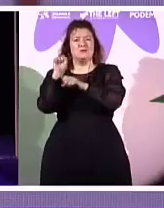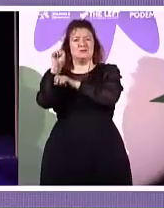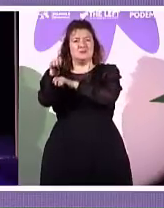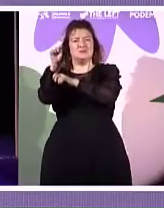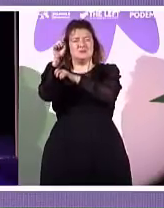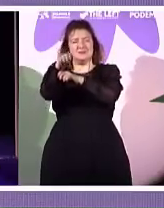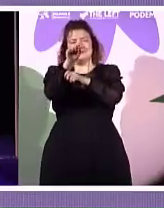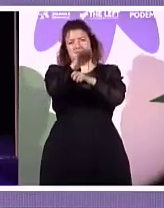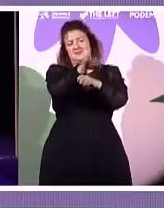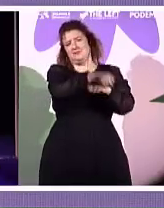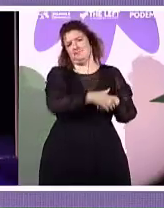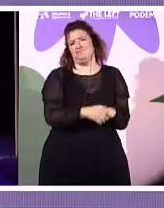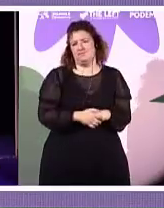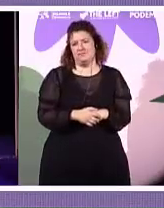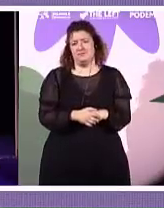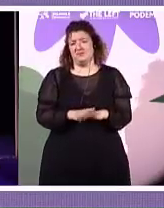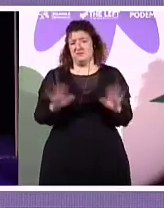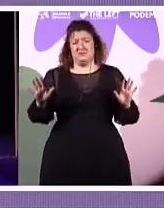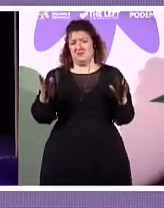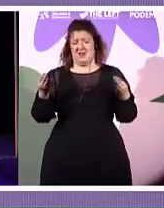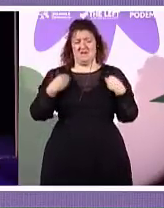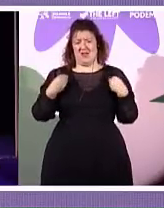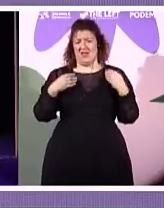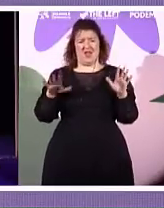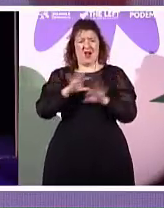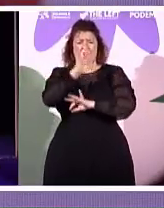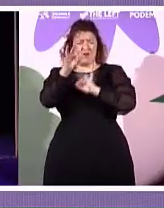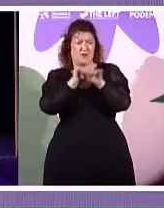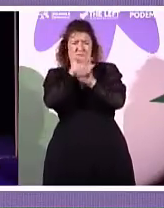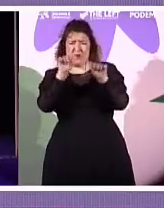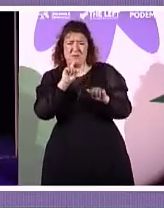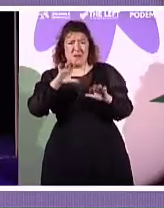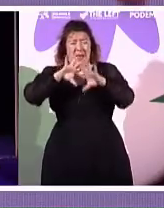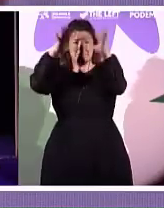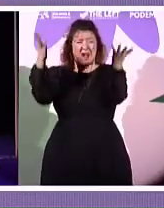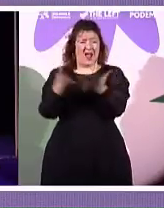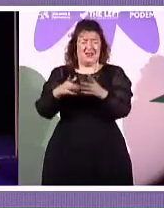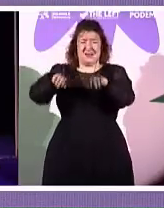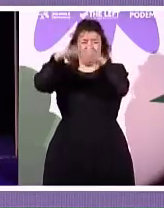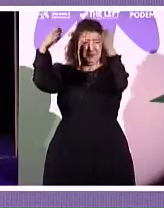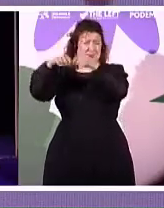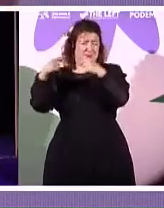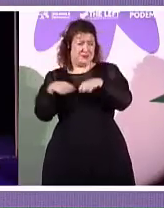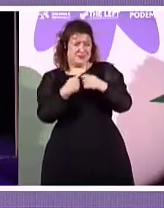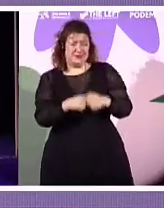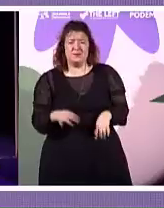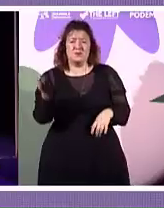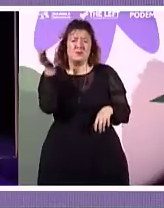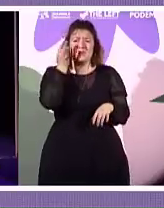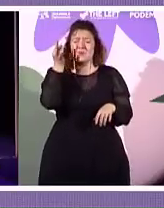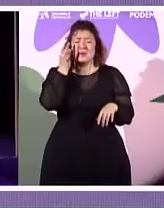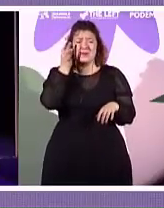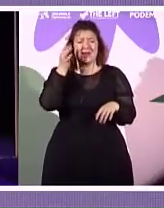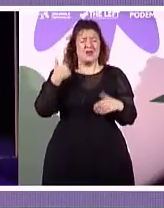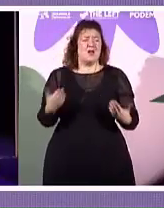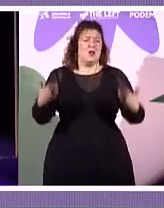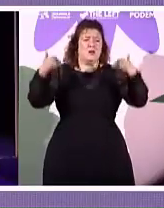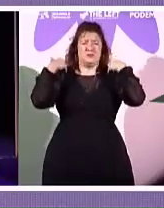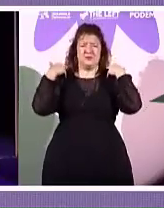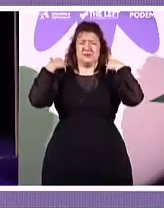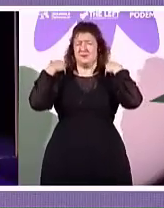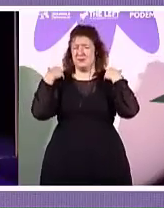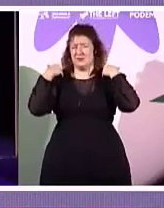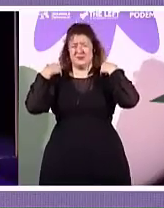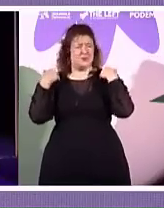le gusta esta forma de organizar la vida nos estamos cargando el planeta las mujeres siguen asumiendo la sobrecarga de